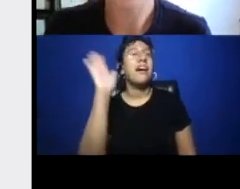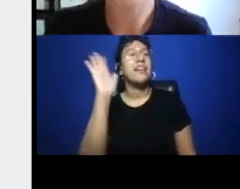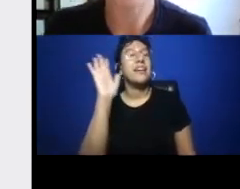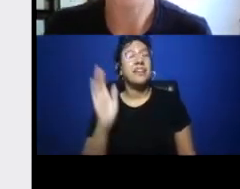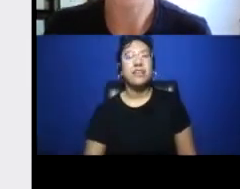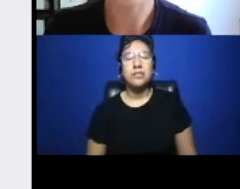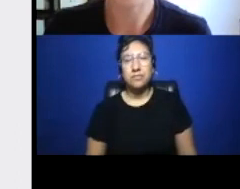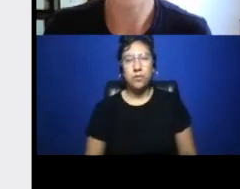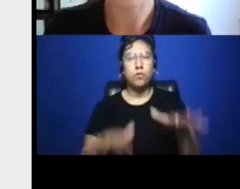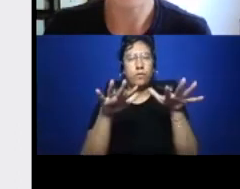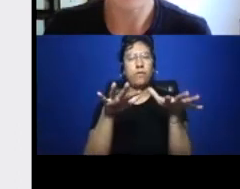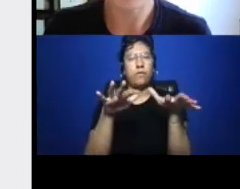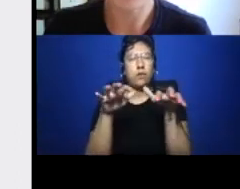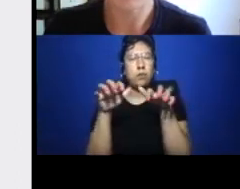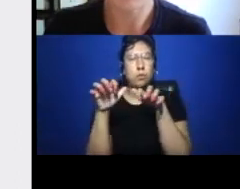Hola.